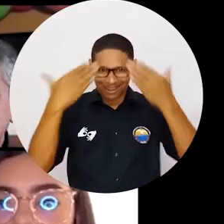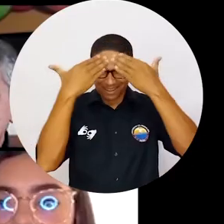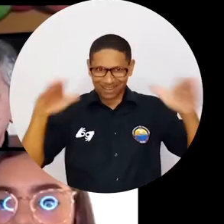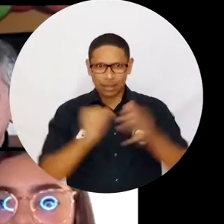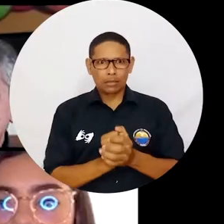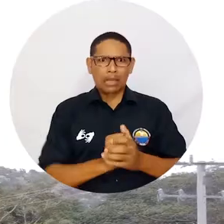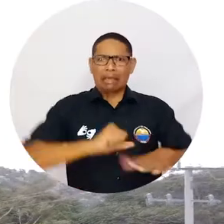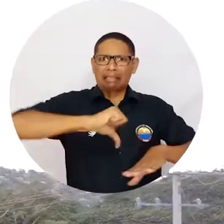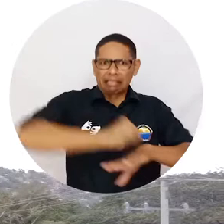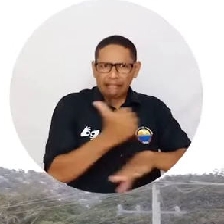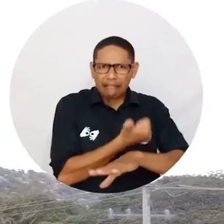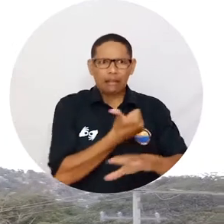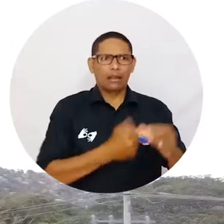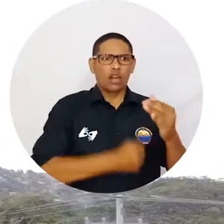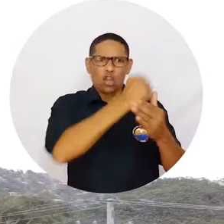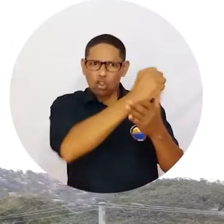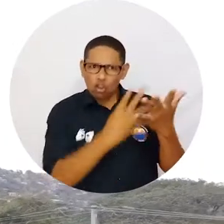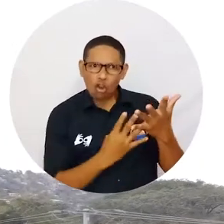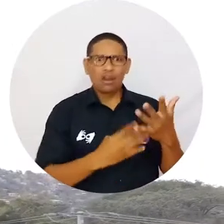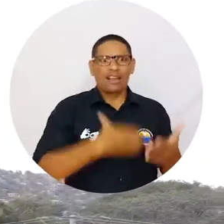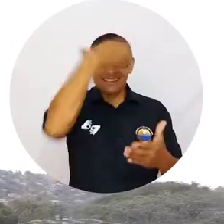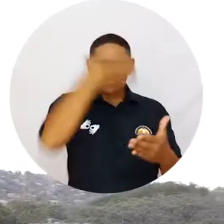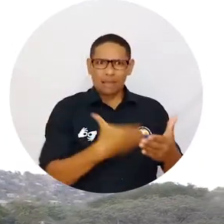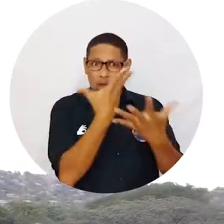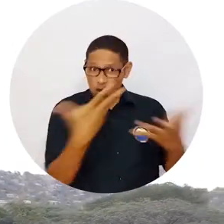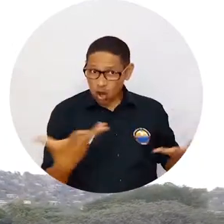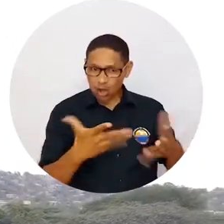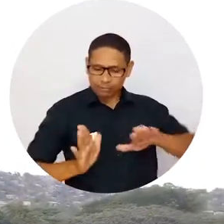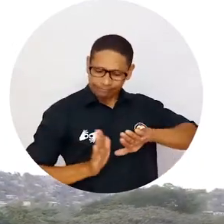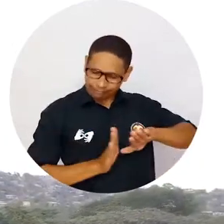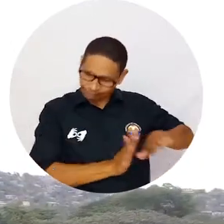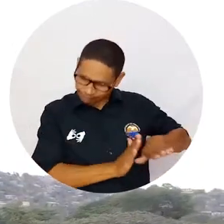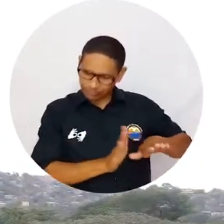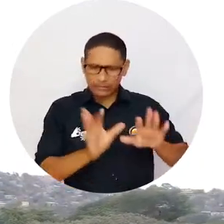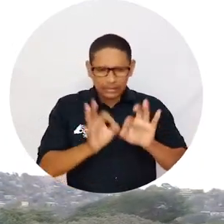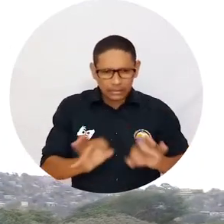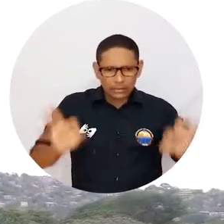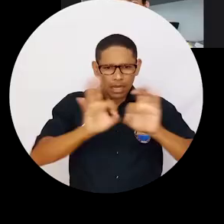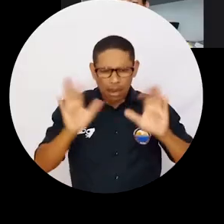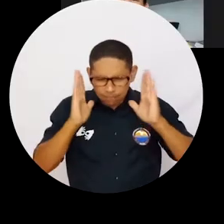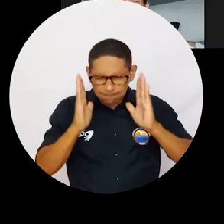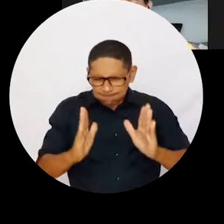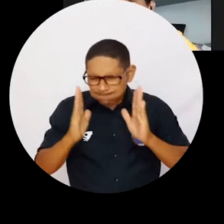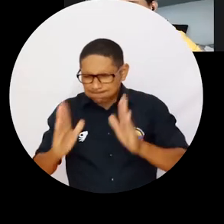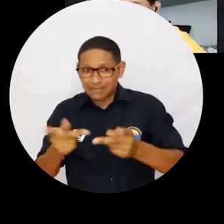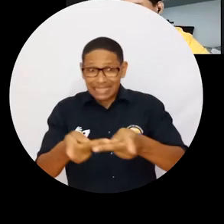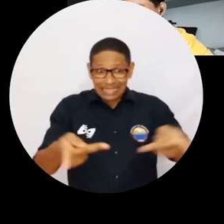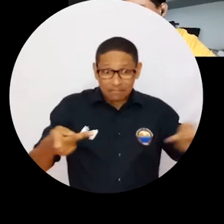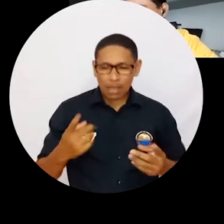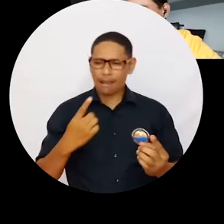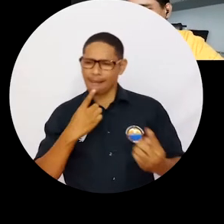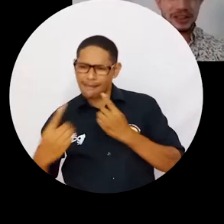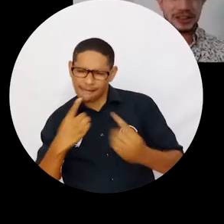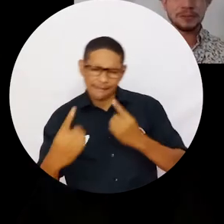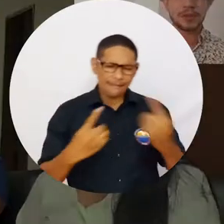abierta, con la suspensión de todo tipo de procesos evaluativos que puedan inferir o impedir el adecuado desarrollo de los espacios de